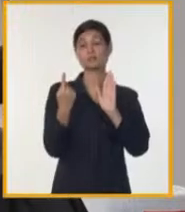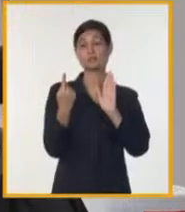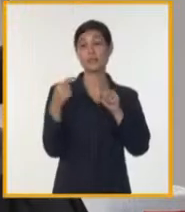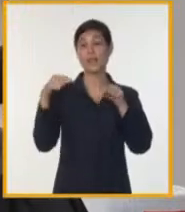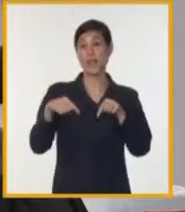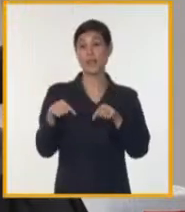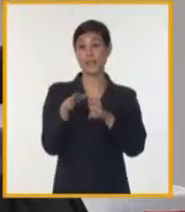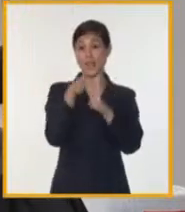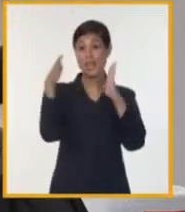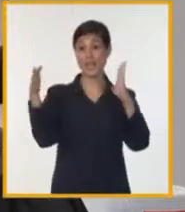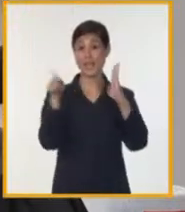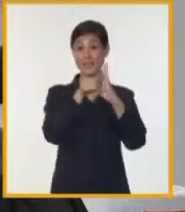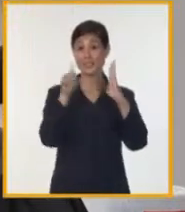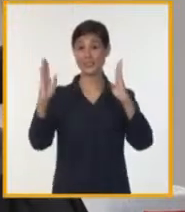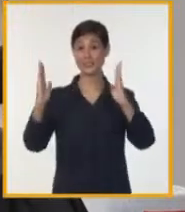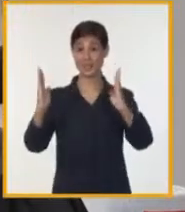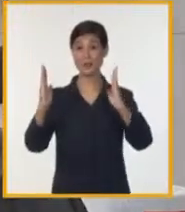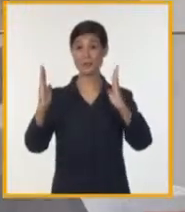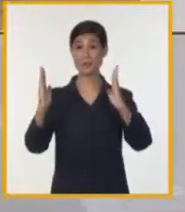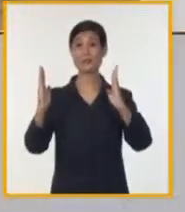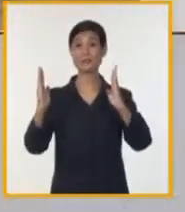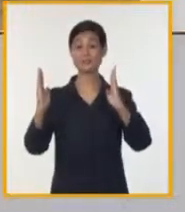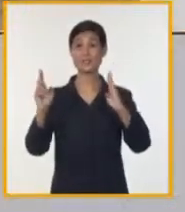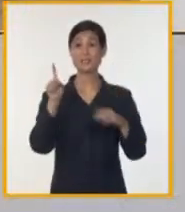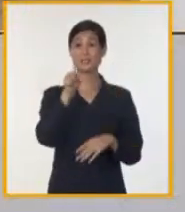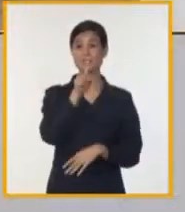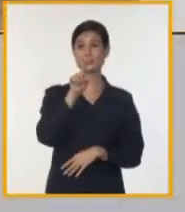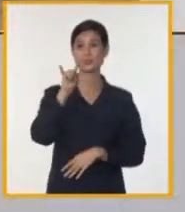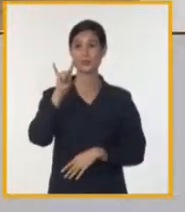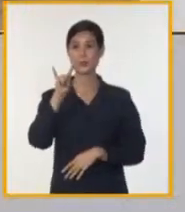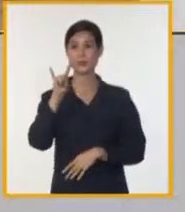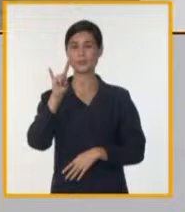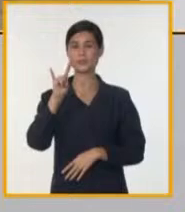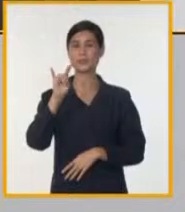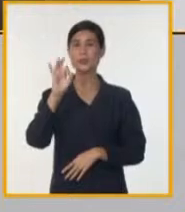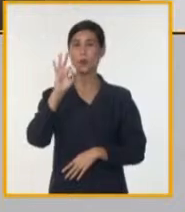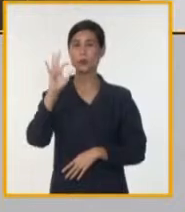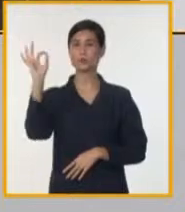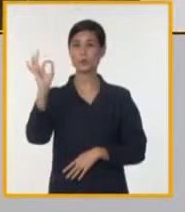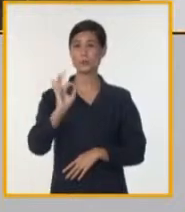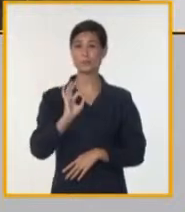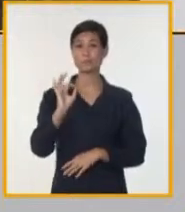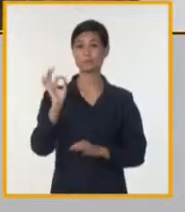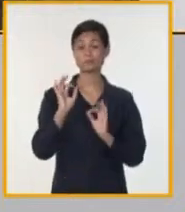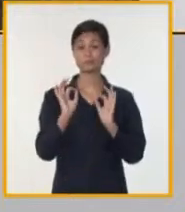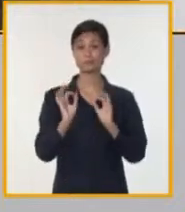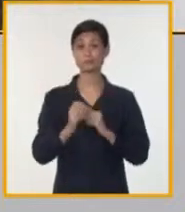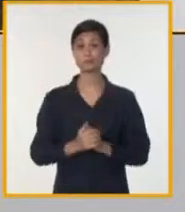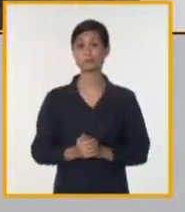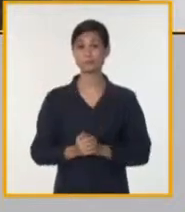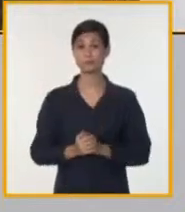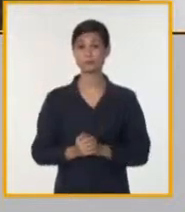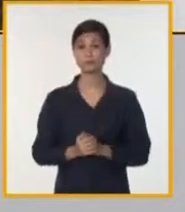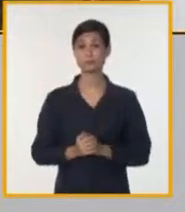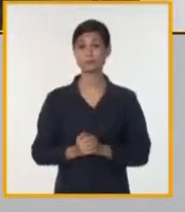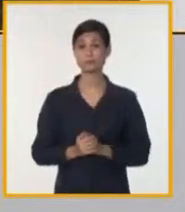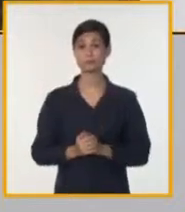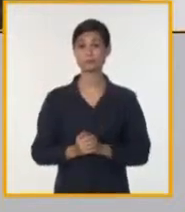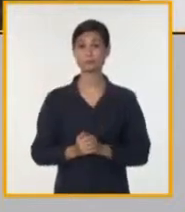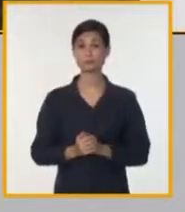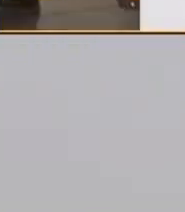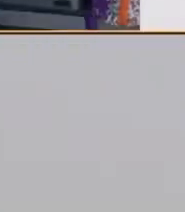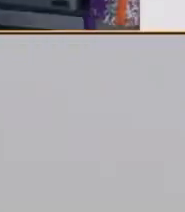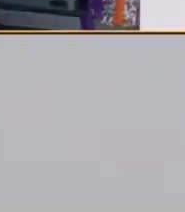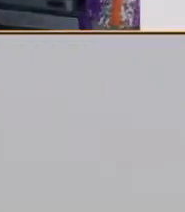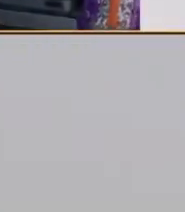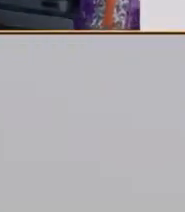estamos alcanzando 198 viajes diarios promedio de esa misma programación nacional, de ese esquema de ruta, de esa red de ruta. Eso